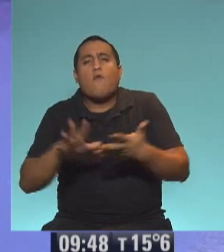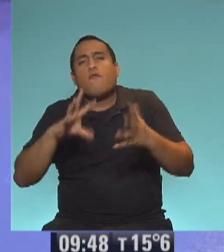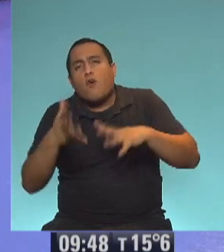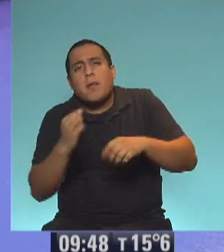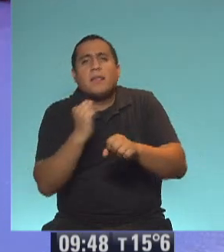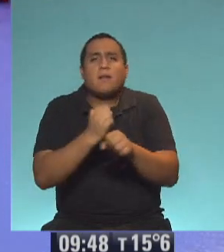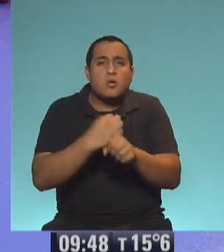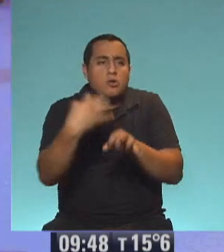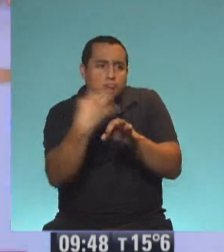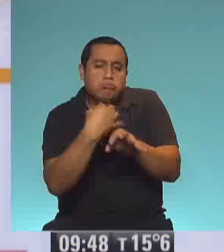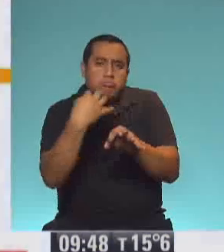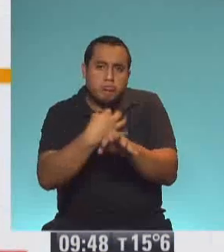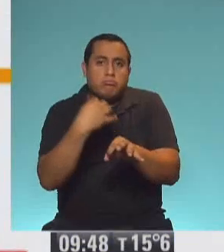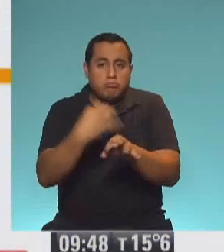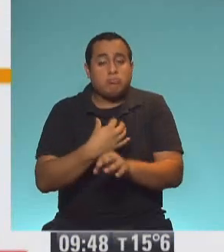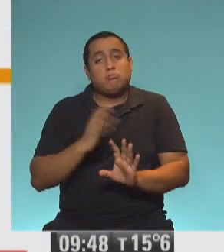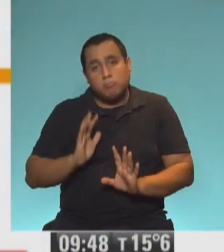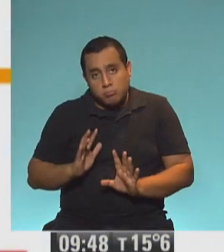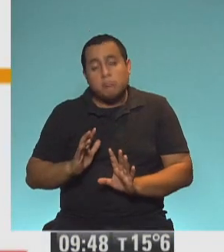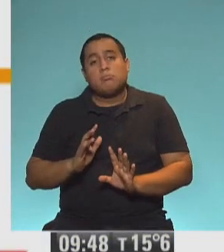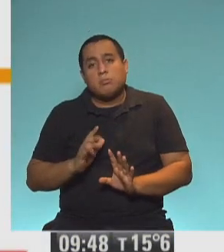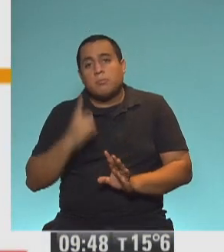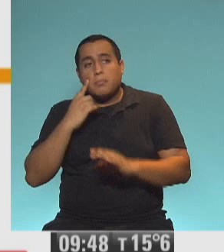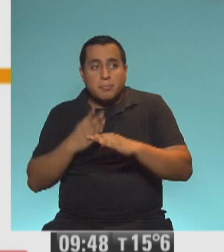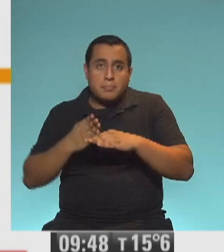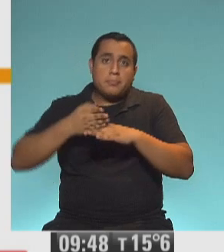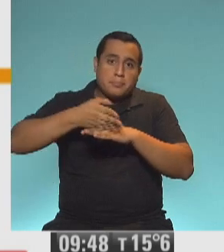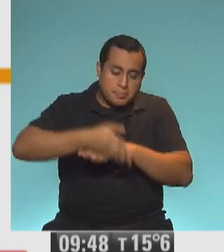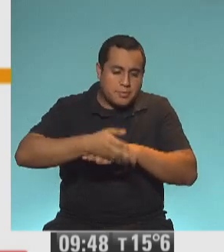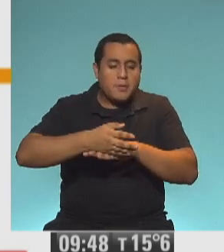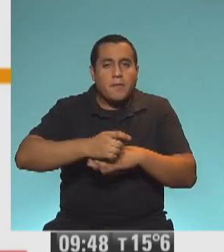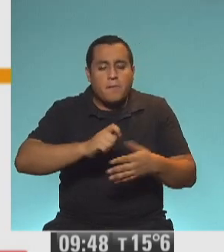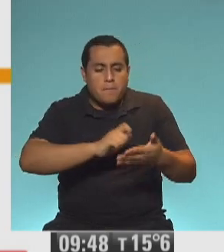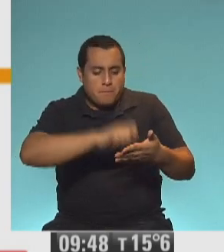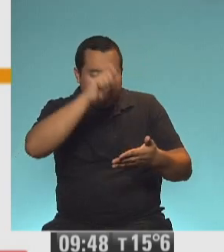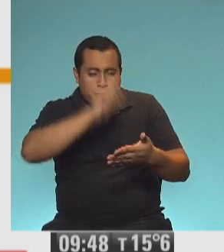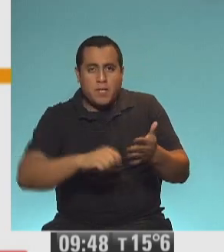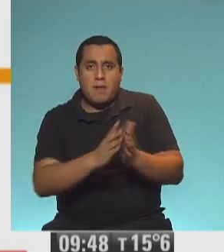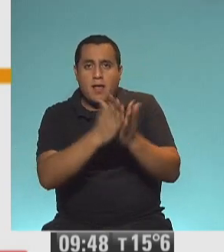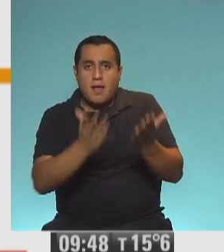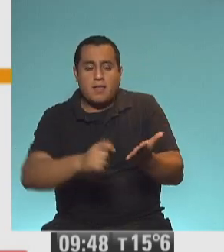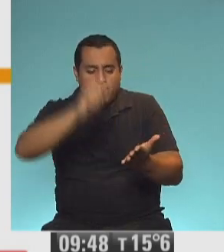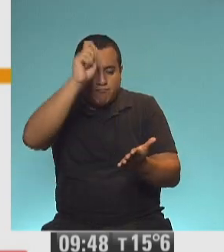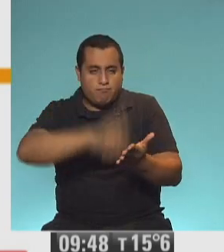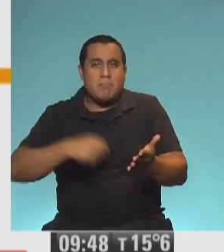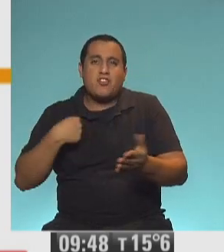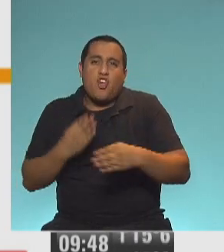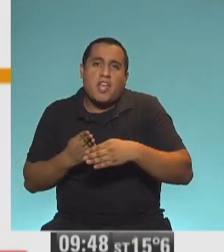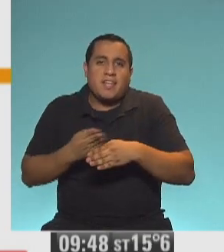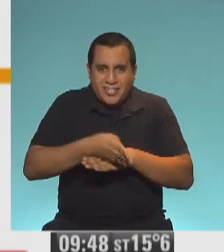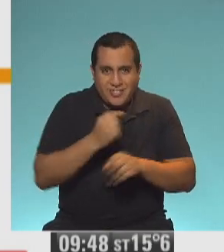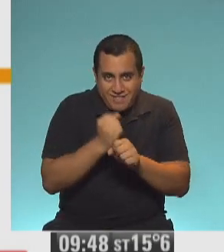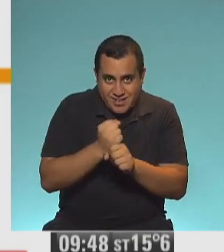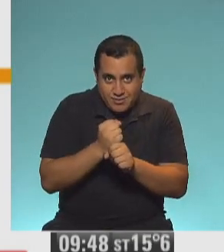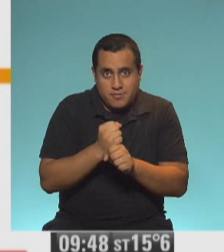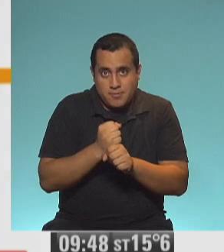métodos. Ese día es de instrucción, se entra, se firma en un libro de firma de ingreso, se